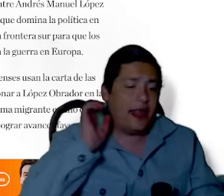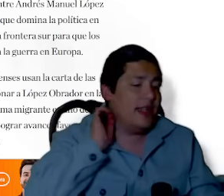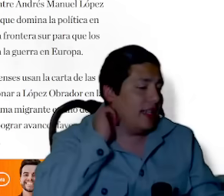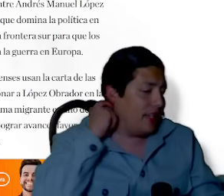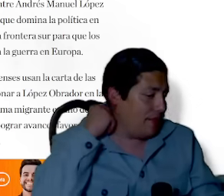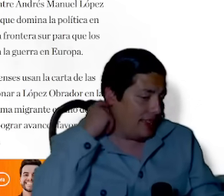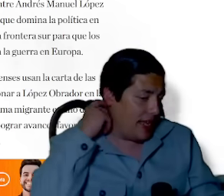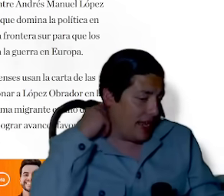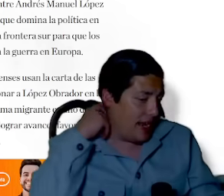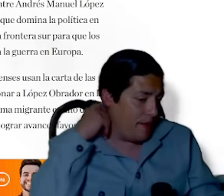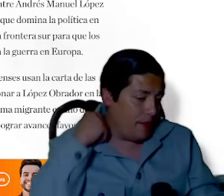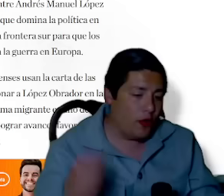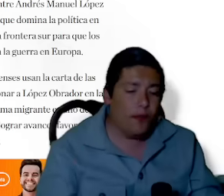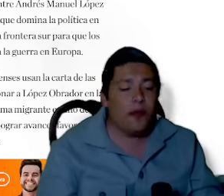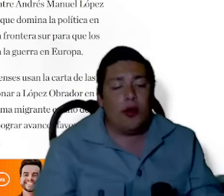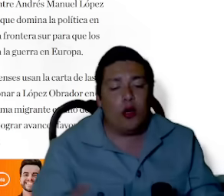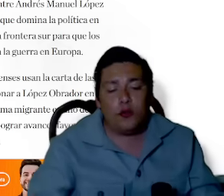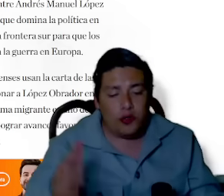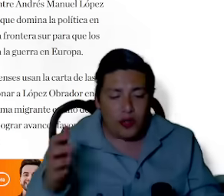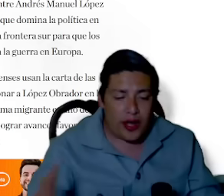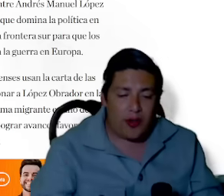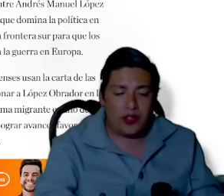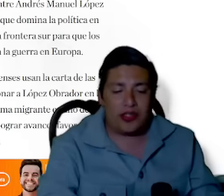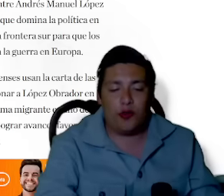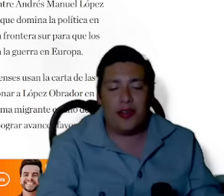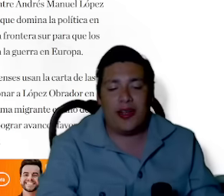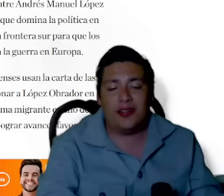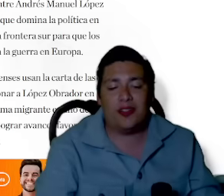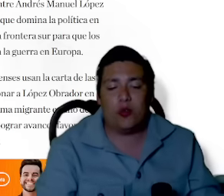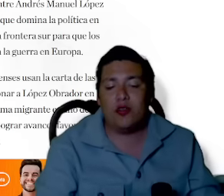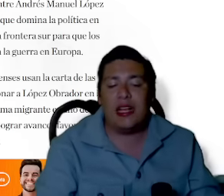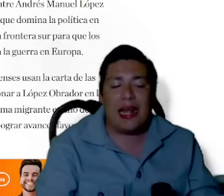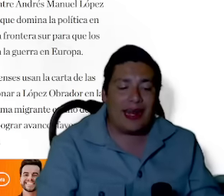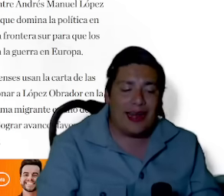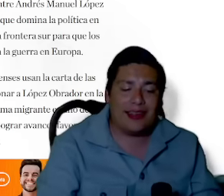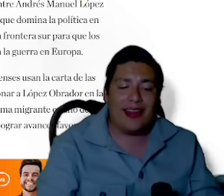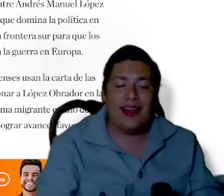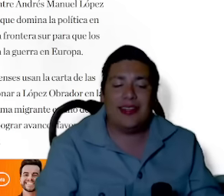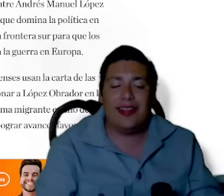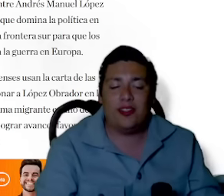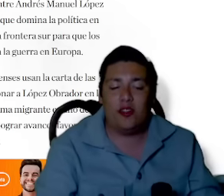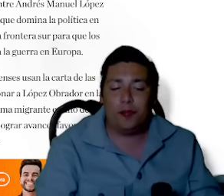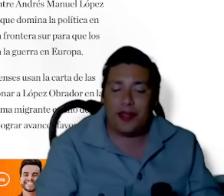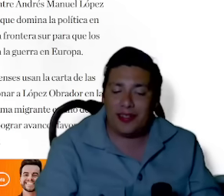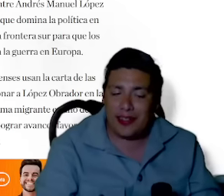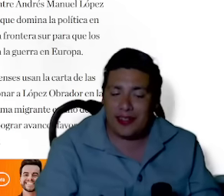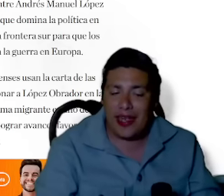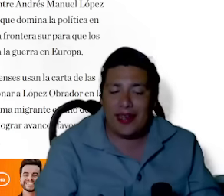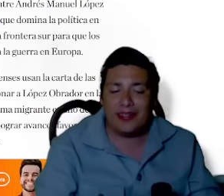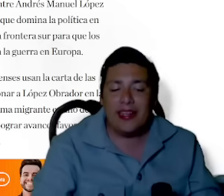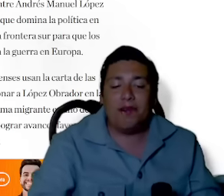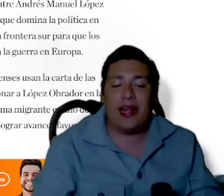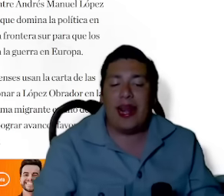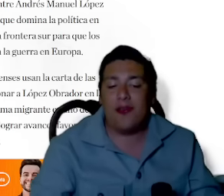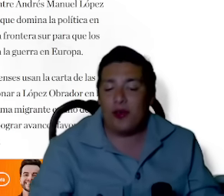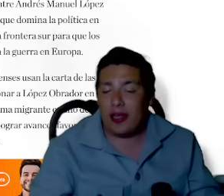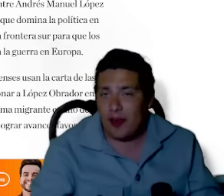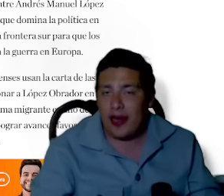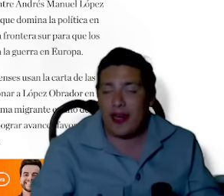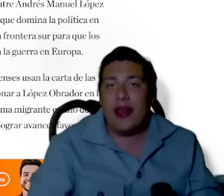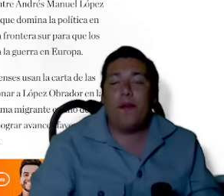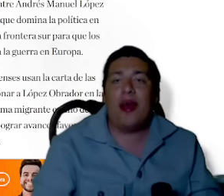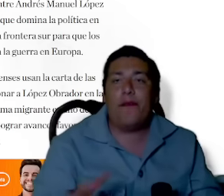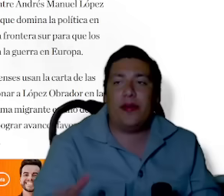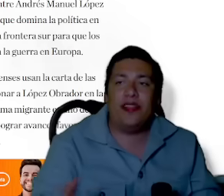conocer esta revista lpo los funcionarios estadounidenses usan la carta de las elecciones presidenciales del